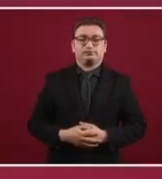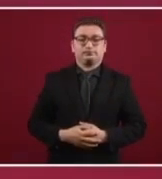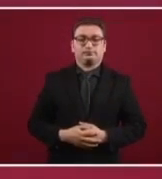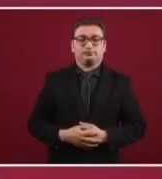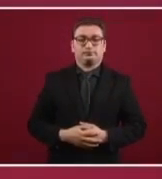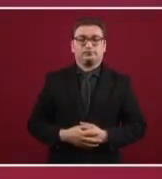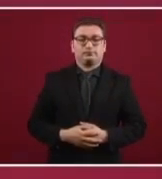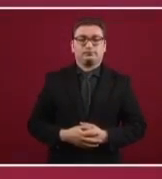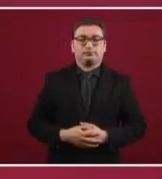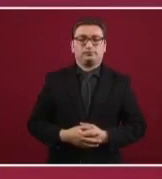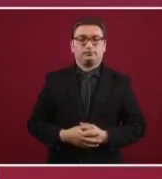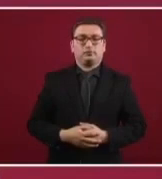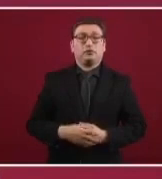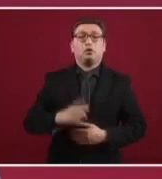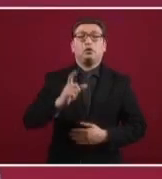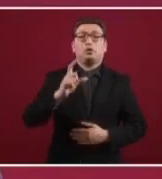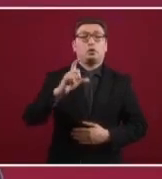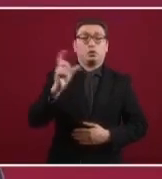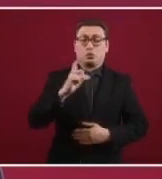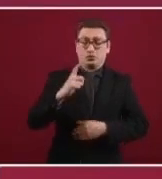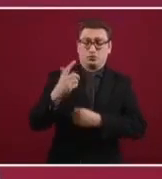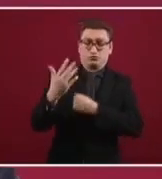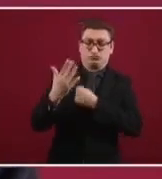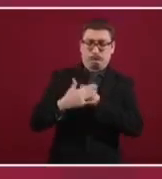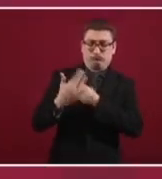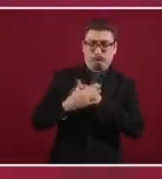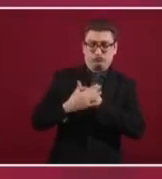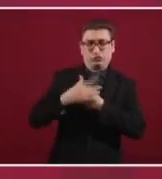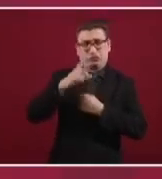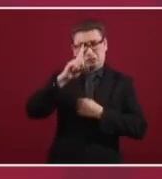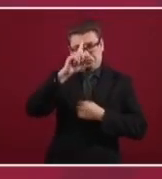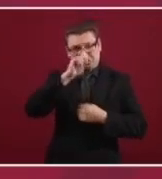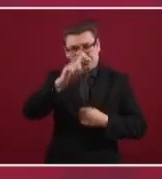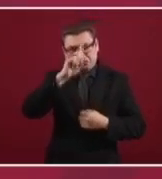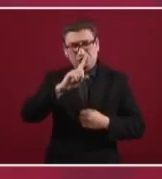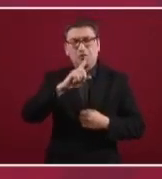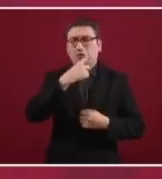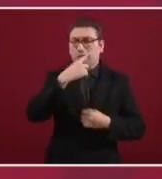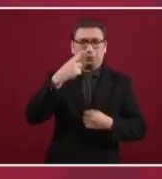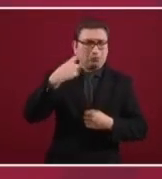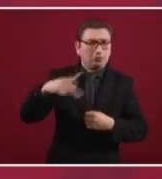todas las recomendaciones, criterios, calificaciones,